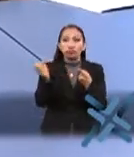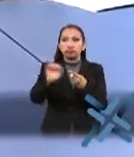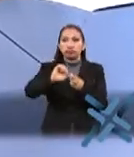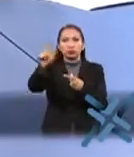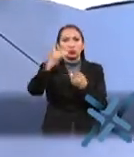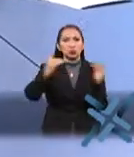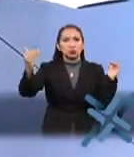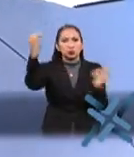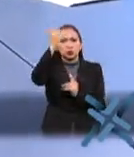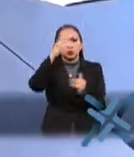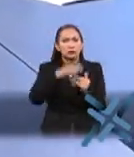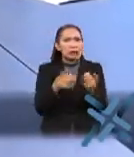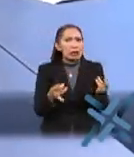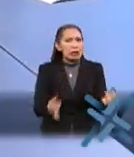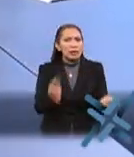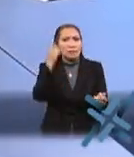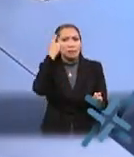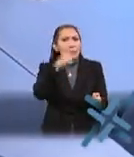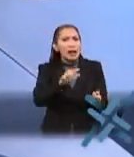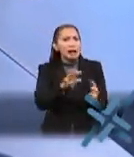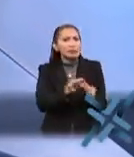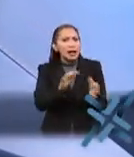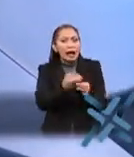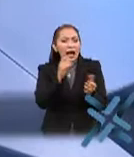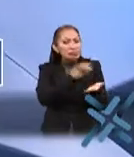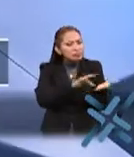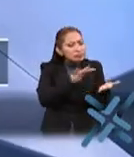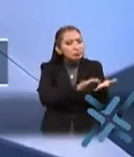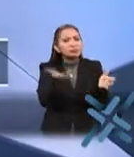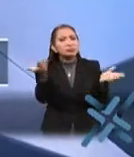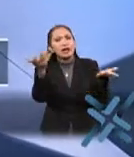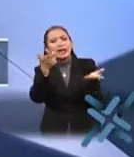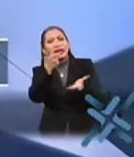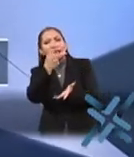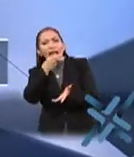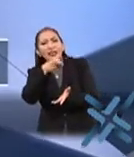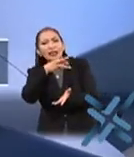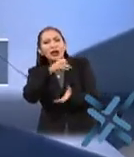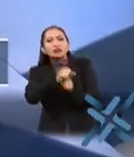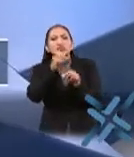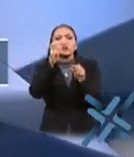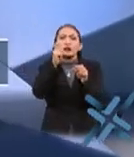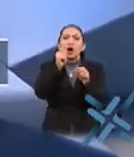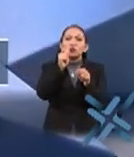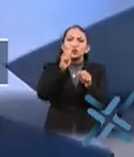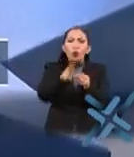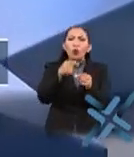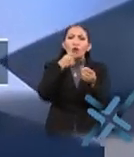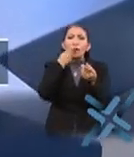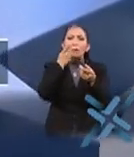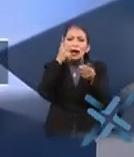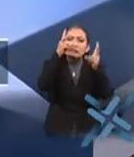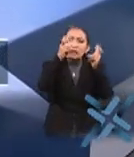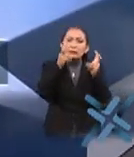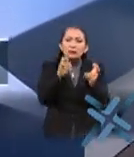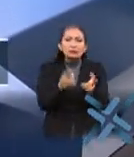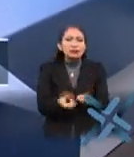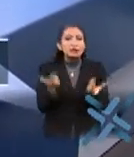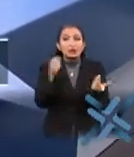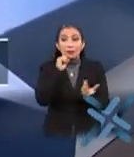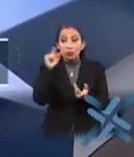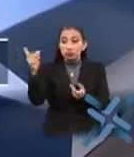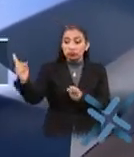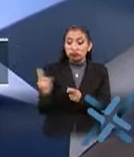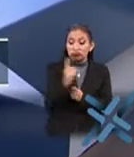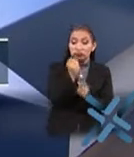altísima talla y calidad para comentar textos, géneros, autores. Pues les das también espacio a la